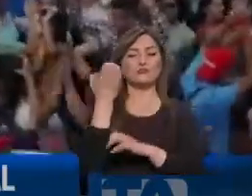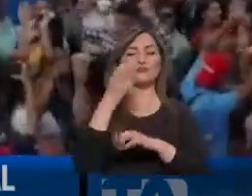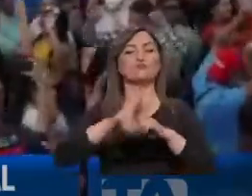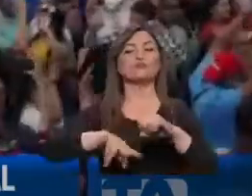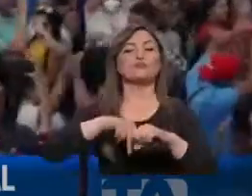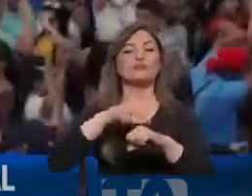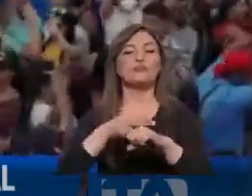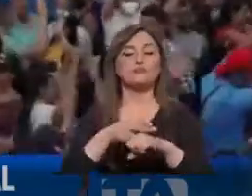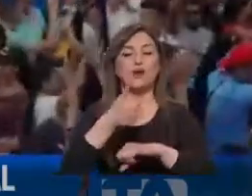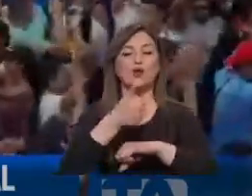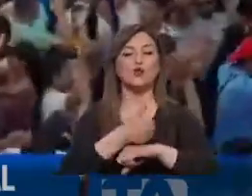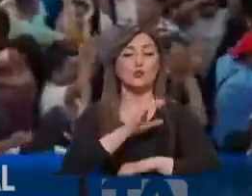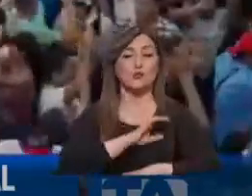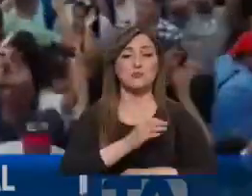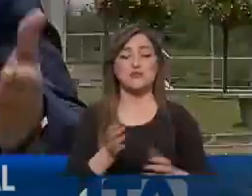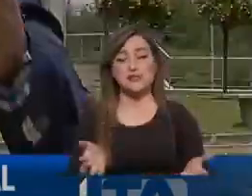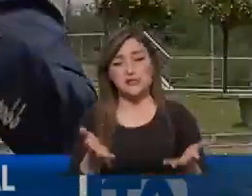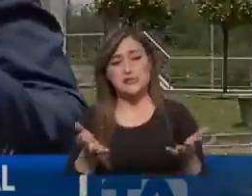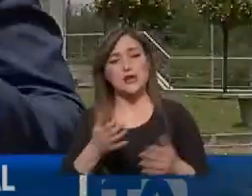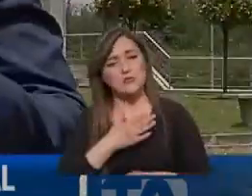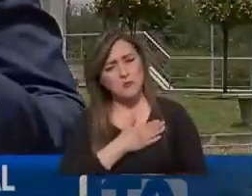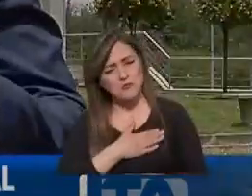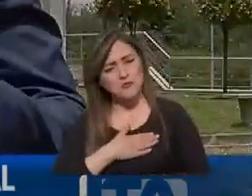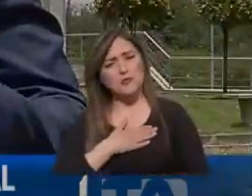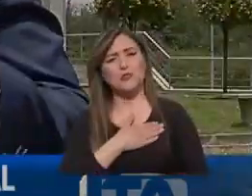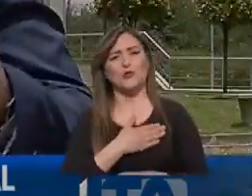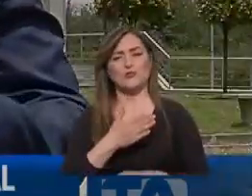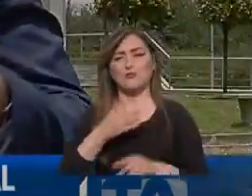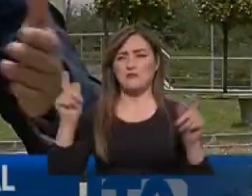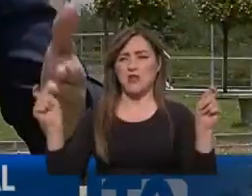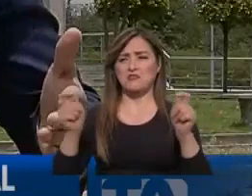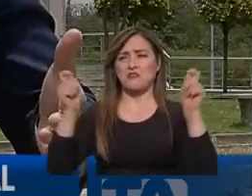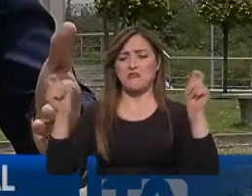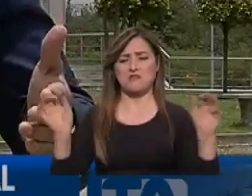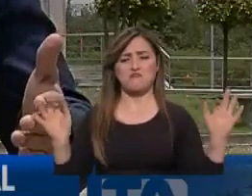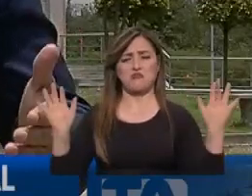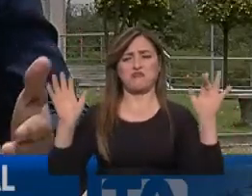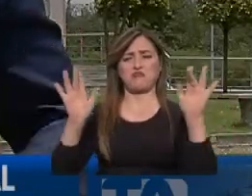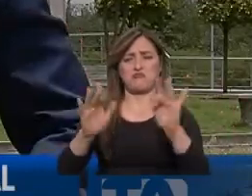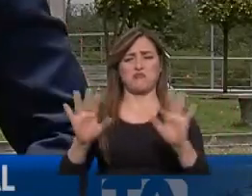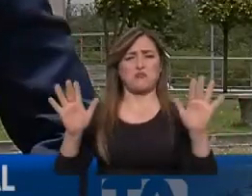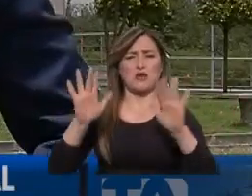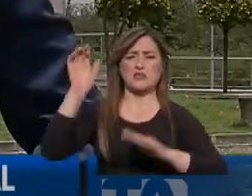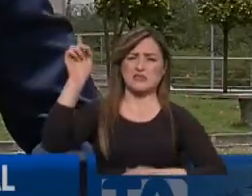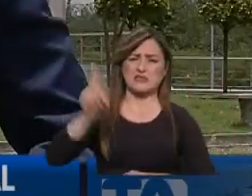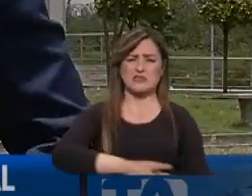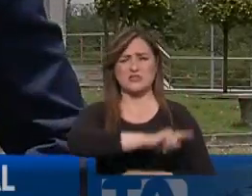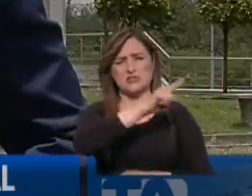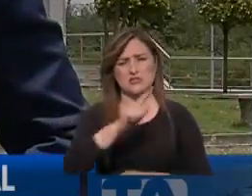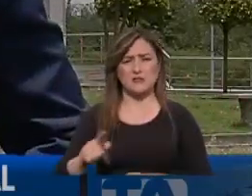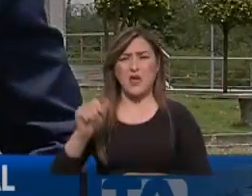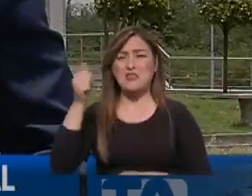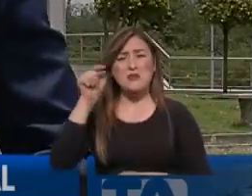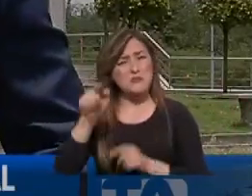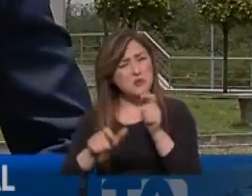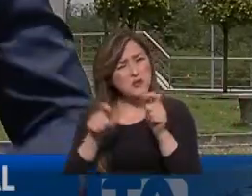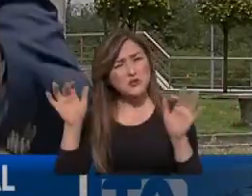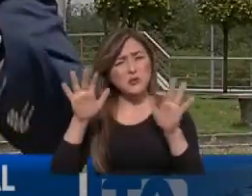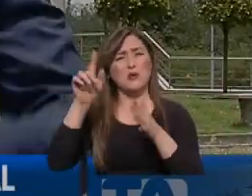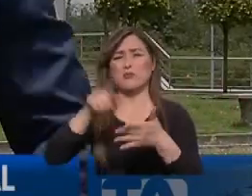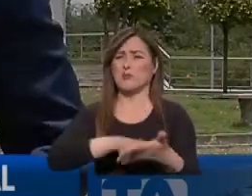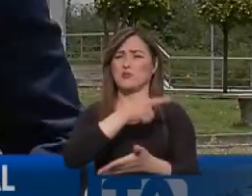exhortó a las autoridades municipales a dejar de hacer estas fiestas públicas que concentran a más de 10.000